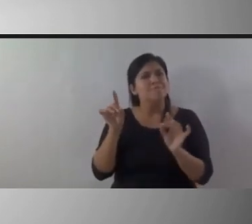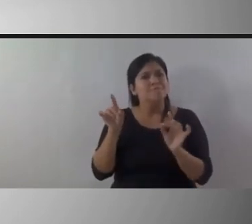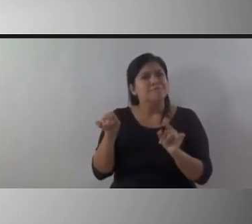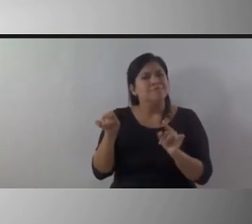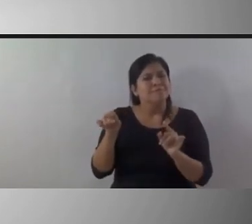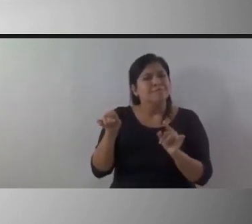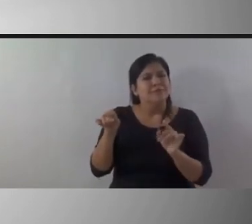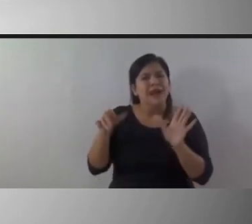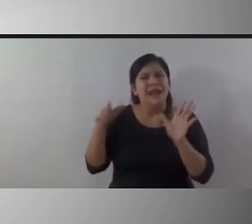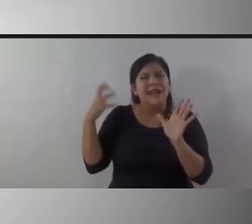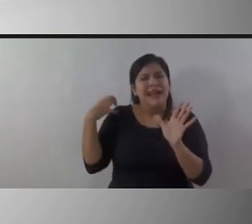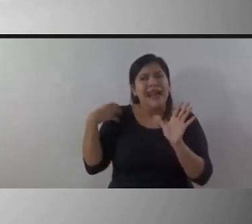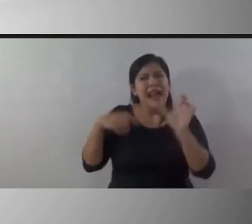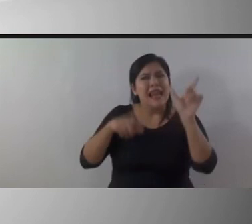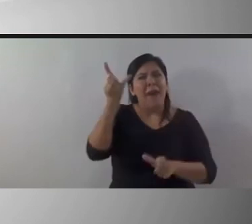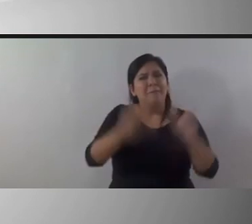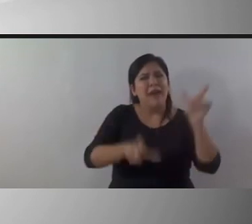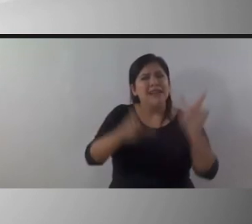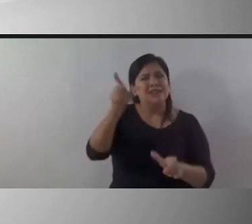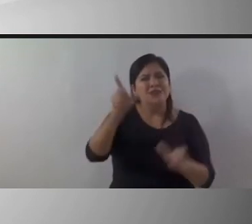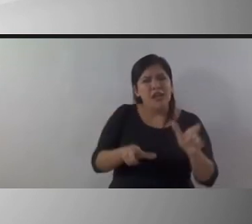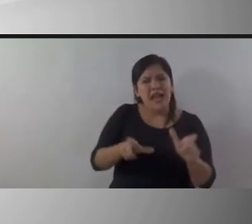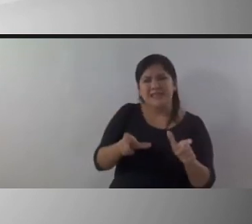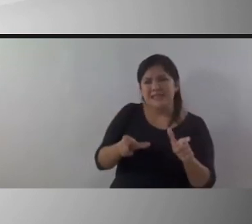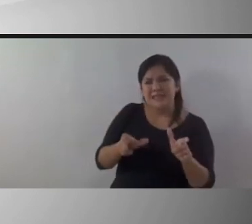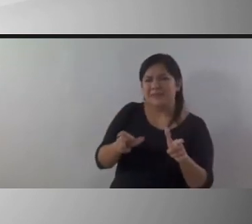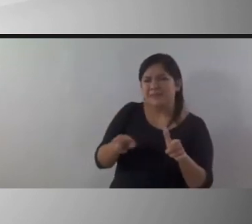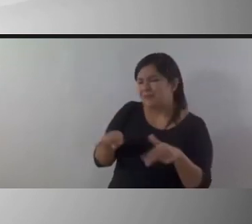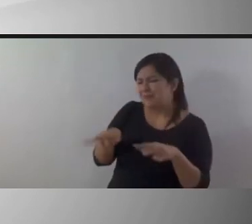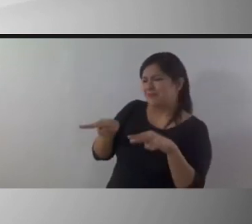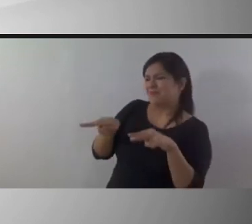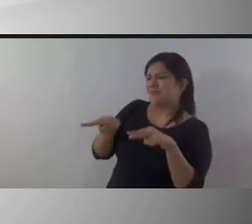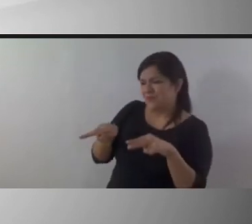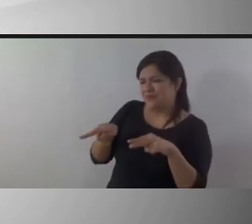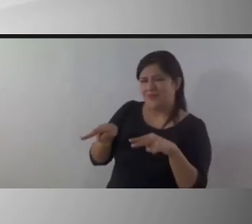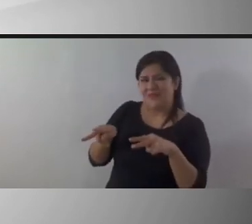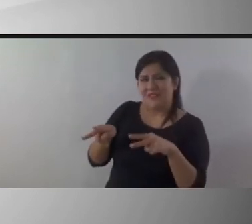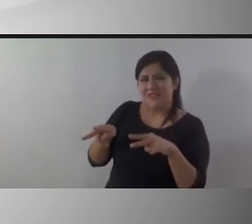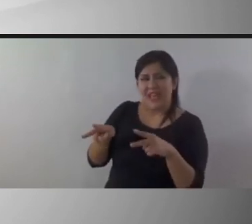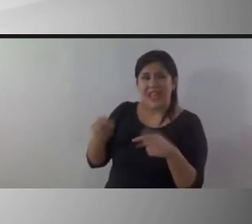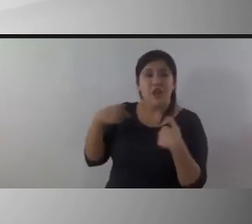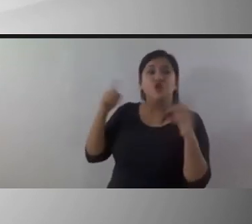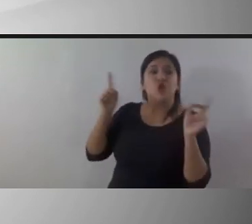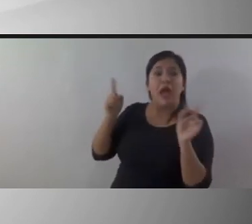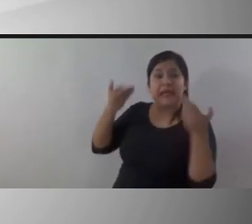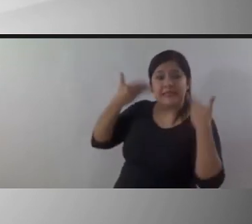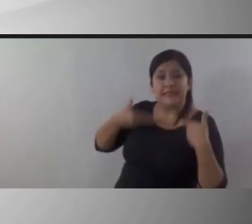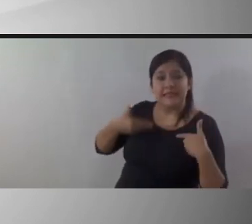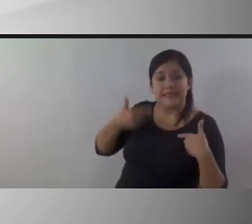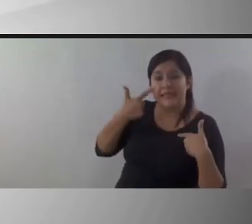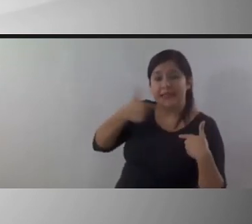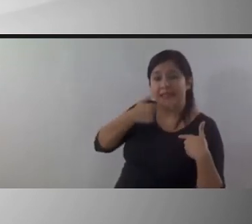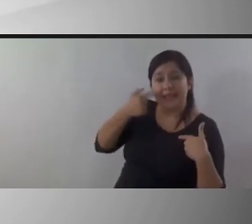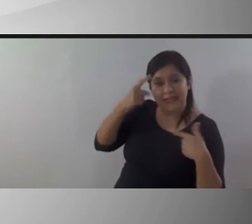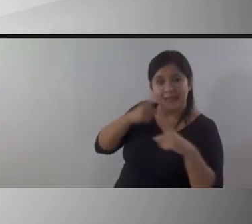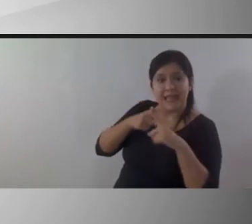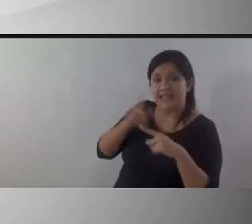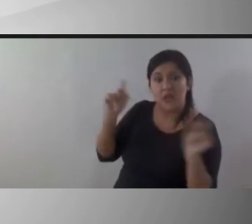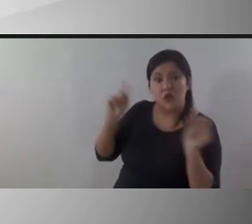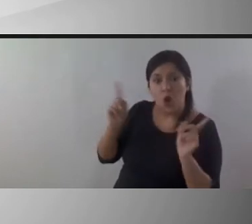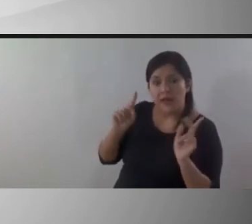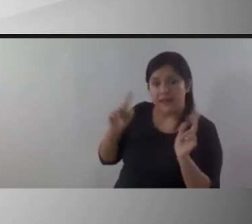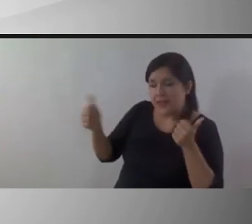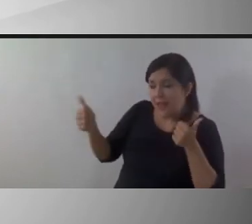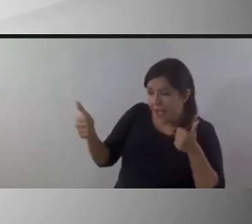de aceptar a muchas personas que se acercan al movimiento intersex sin ser intersex, o que vienen desde